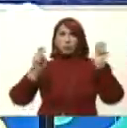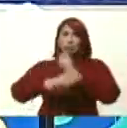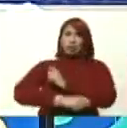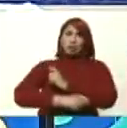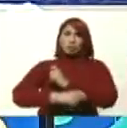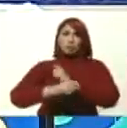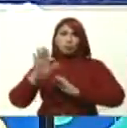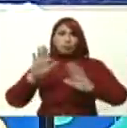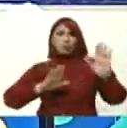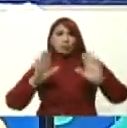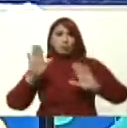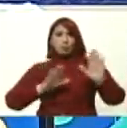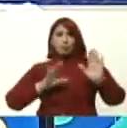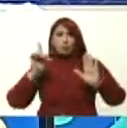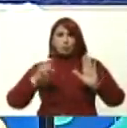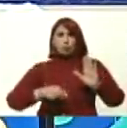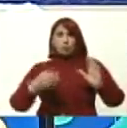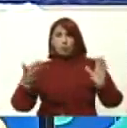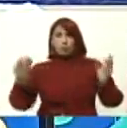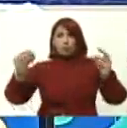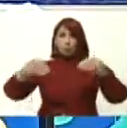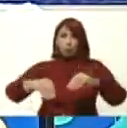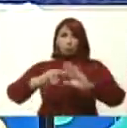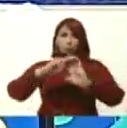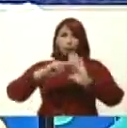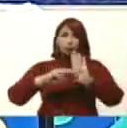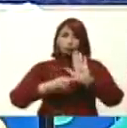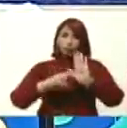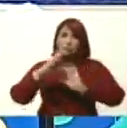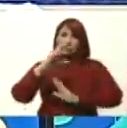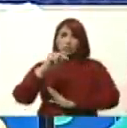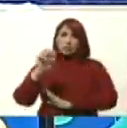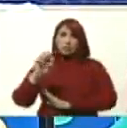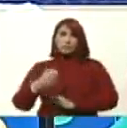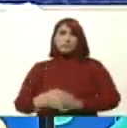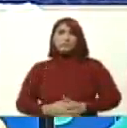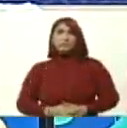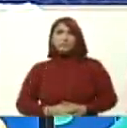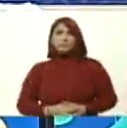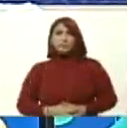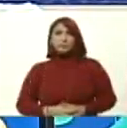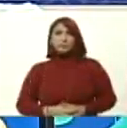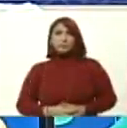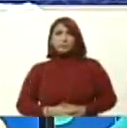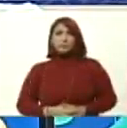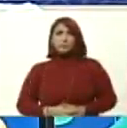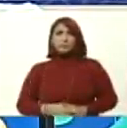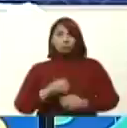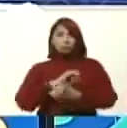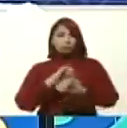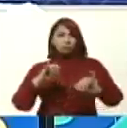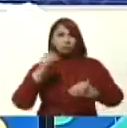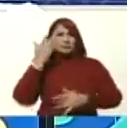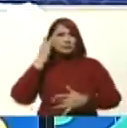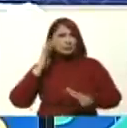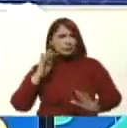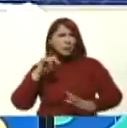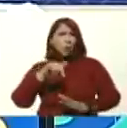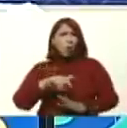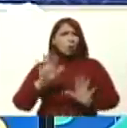candidatos y candidatas. De acuerdo a las normas del Consejo Nacional Electoral, terminó, creo que fue hoy,